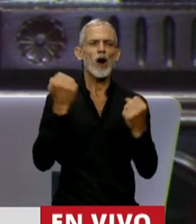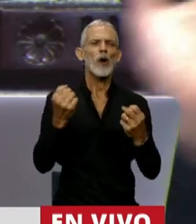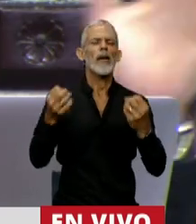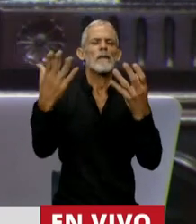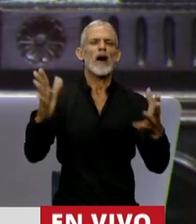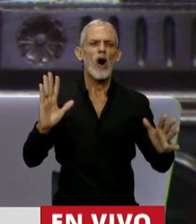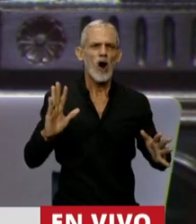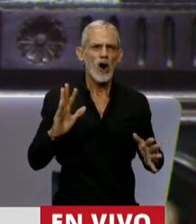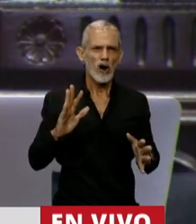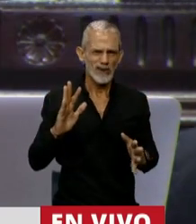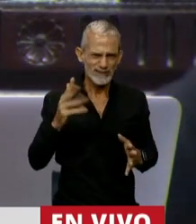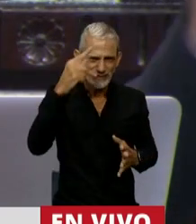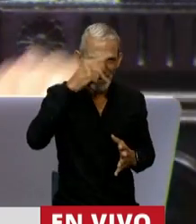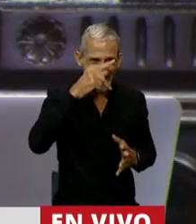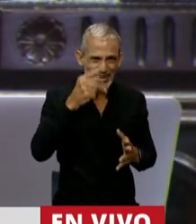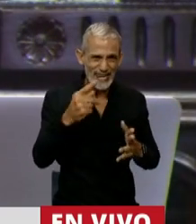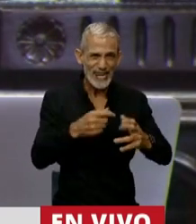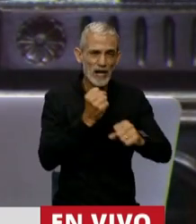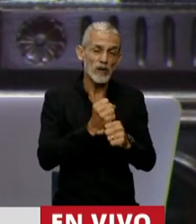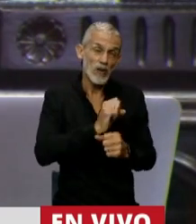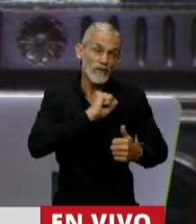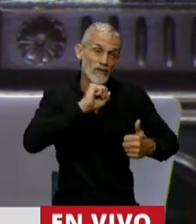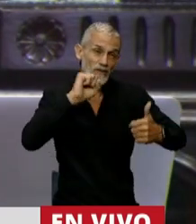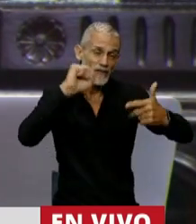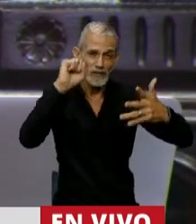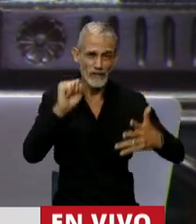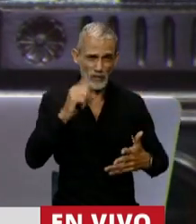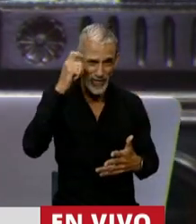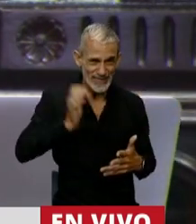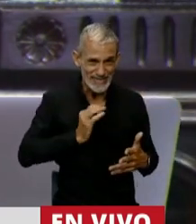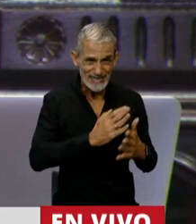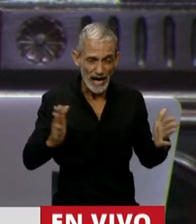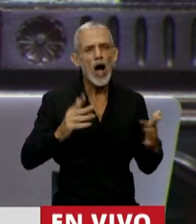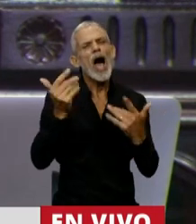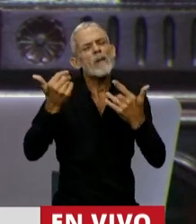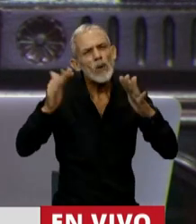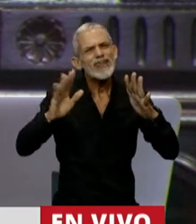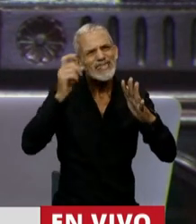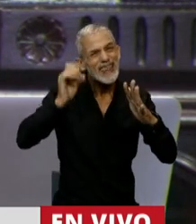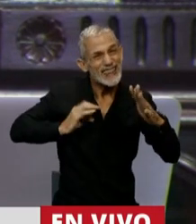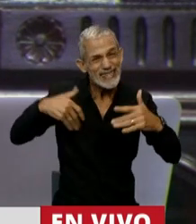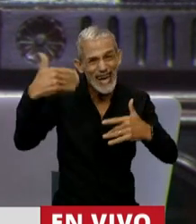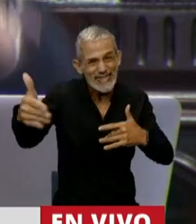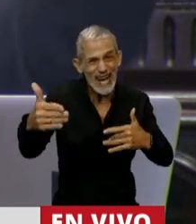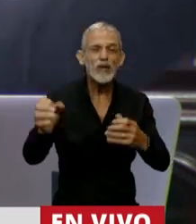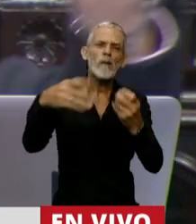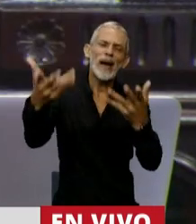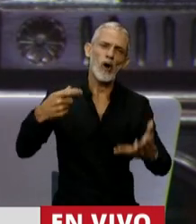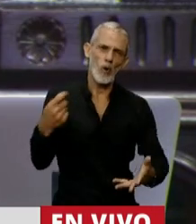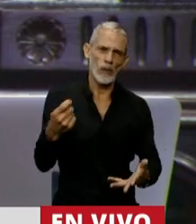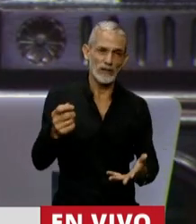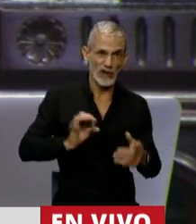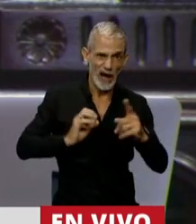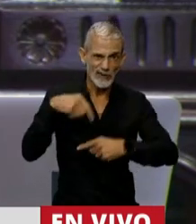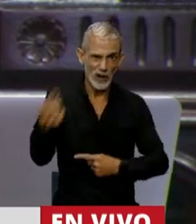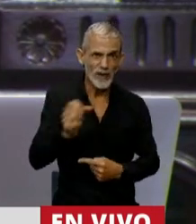salga del estancamiento kirchnerista estanflacionario que lleva más de 10 años, ahí sí quizás le mejoremos las jubilaciones, cuando el año que viene